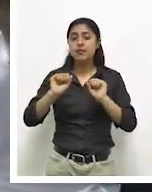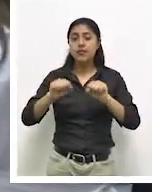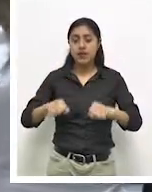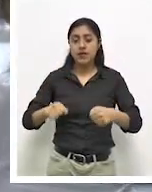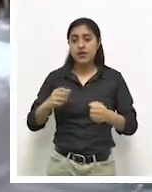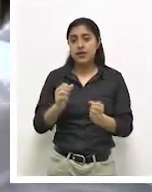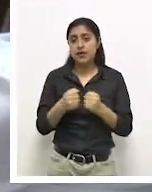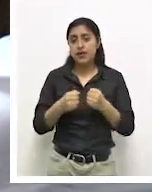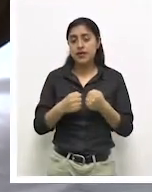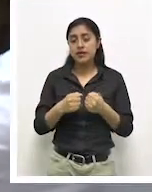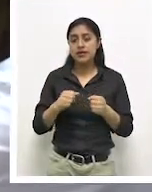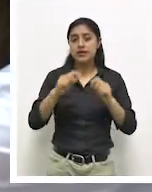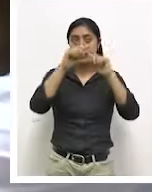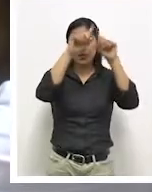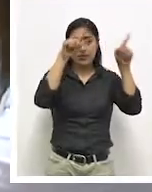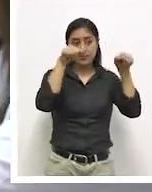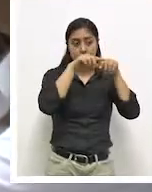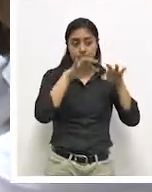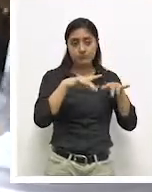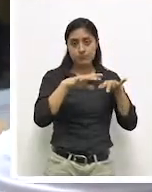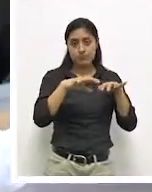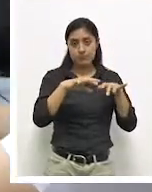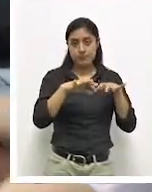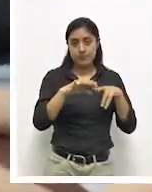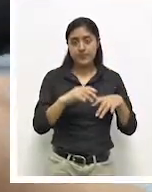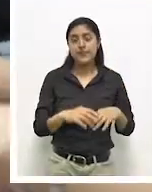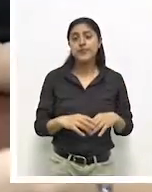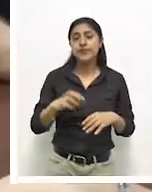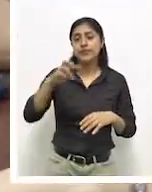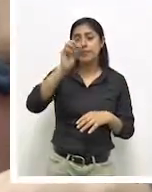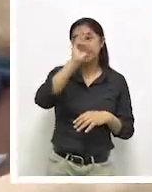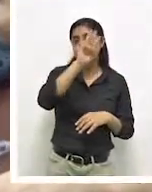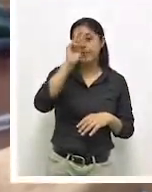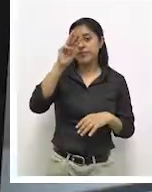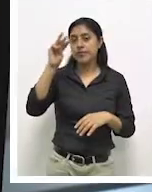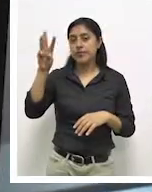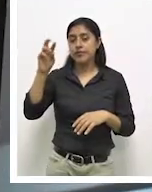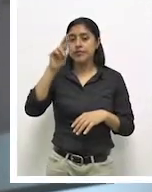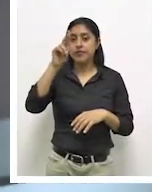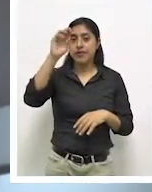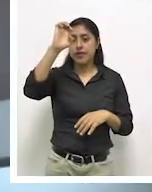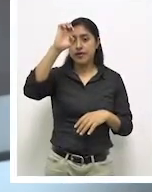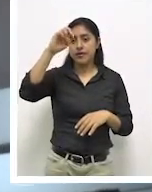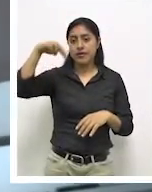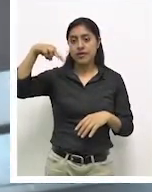realizar a través de los servicios electrónicos de RENAP en el portal